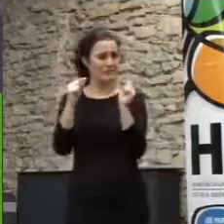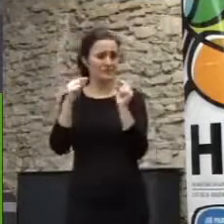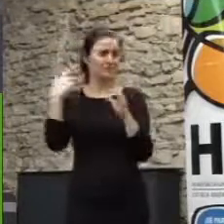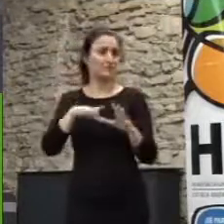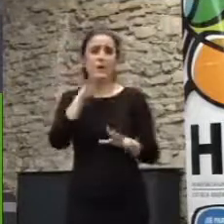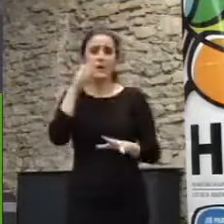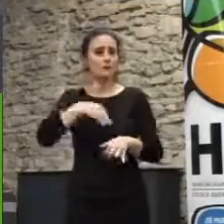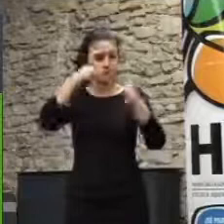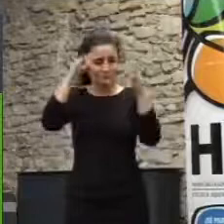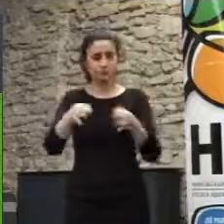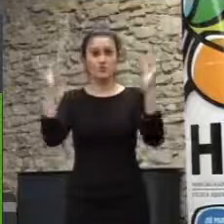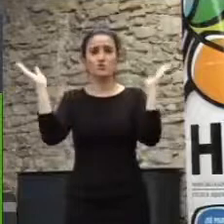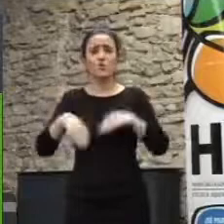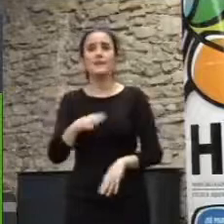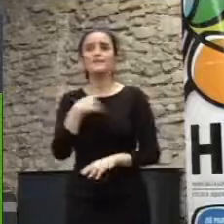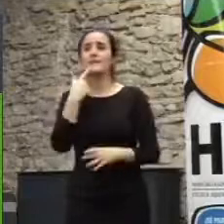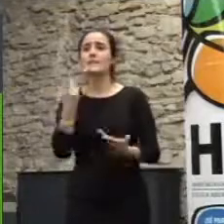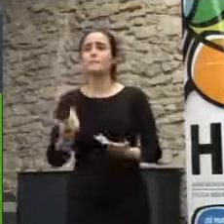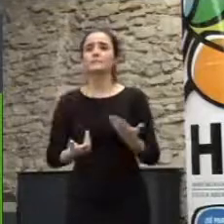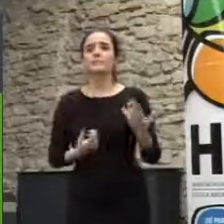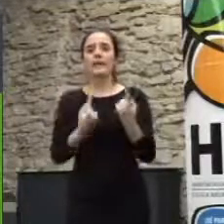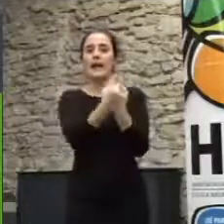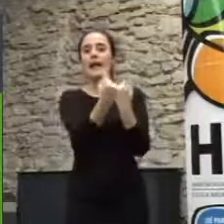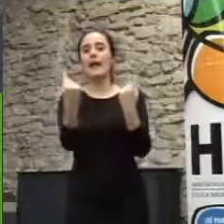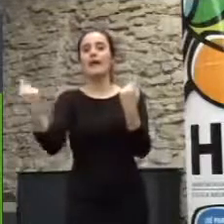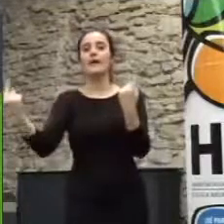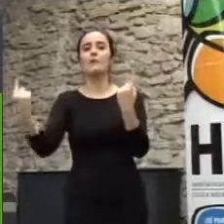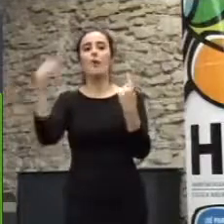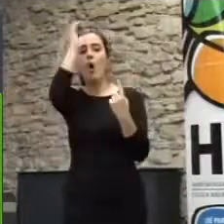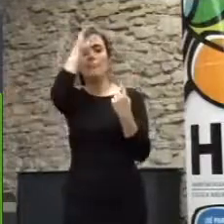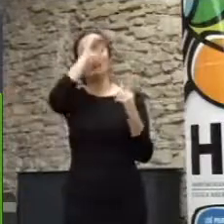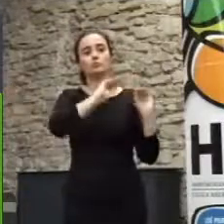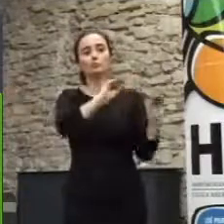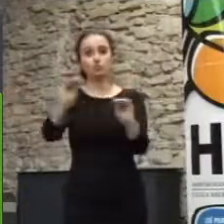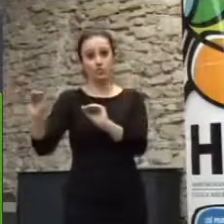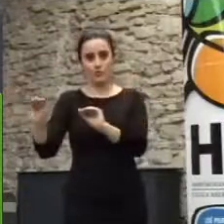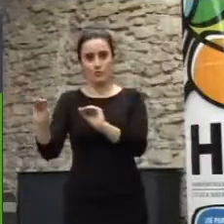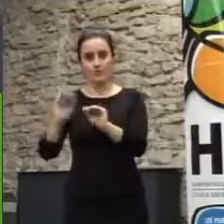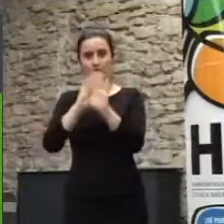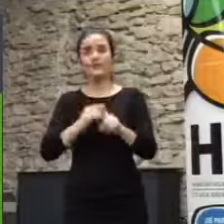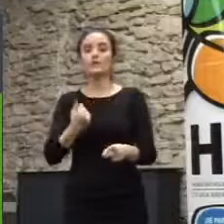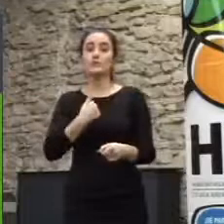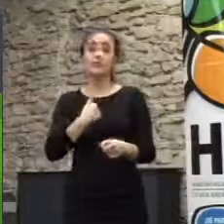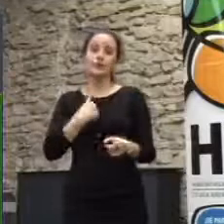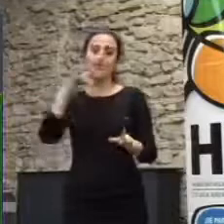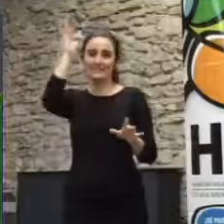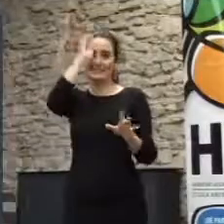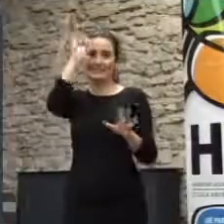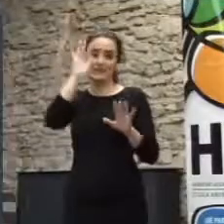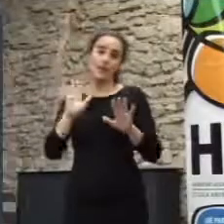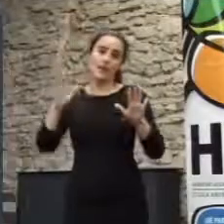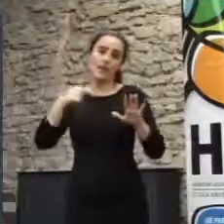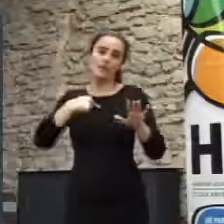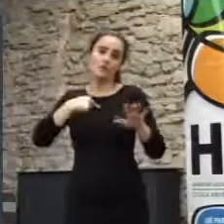matemáticas. Entonces, cada uno tiene su criterio. Yo, en teoría, soy jefa